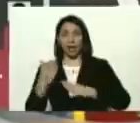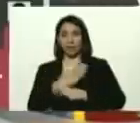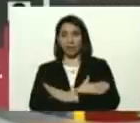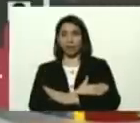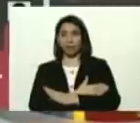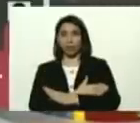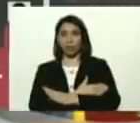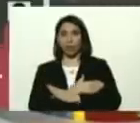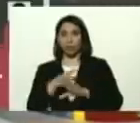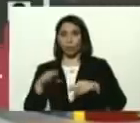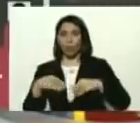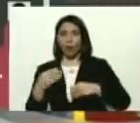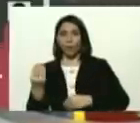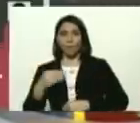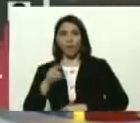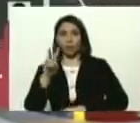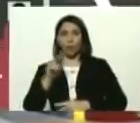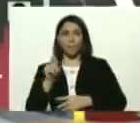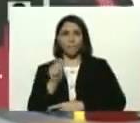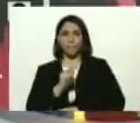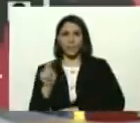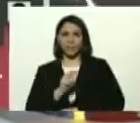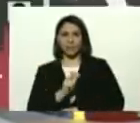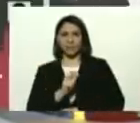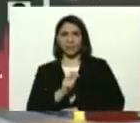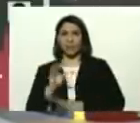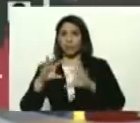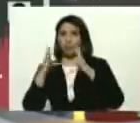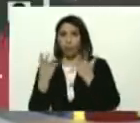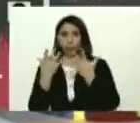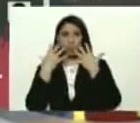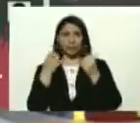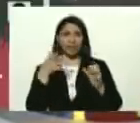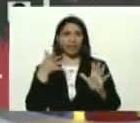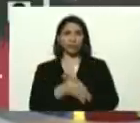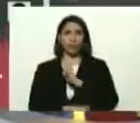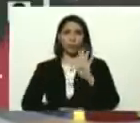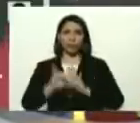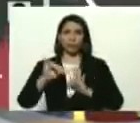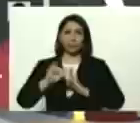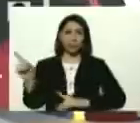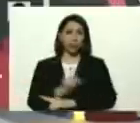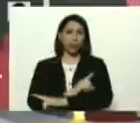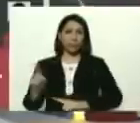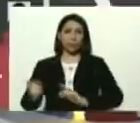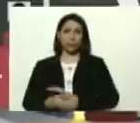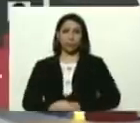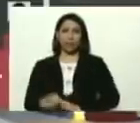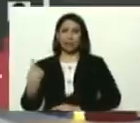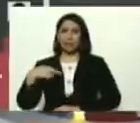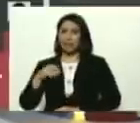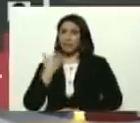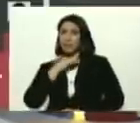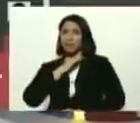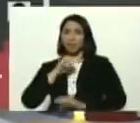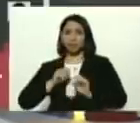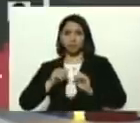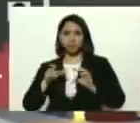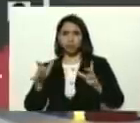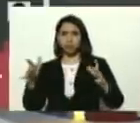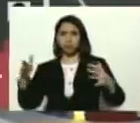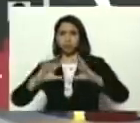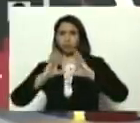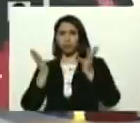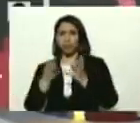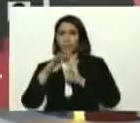de 2 meses. Para que el mundo entienda del crecimiento acelerado de esta pandemia y de las